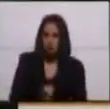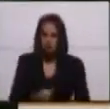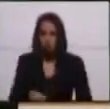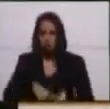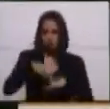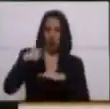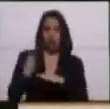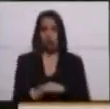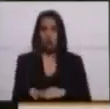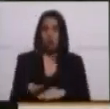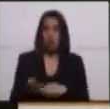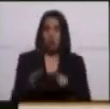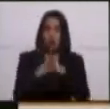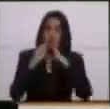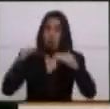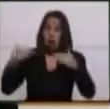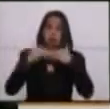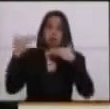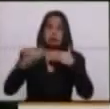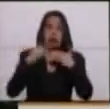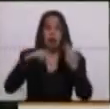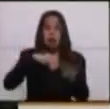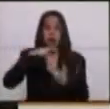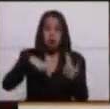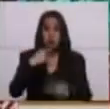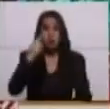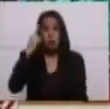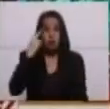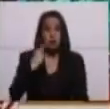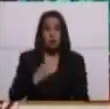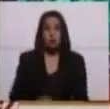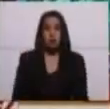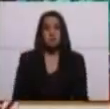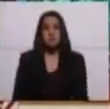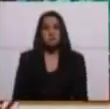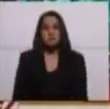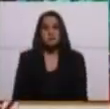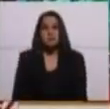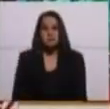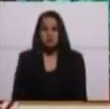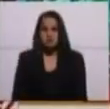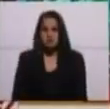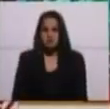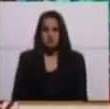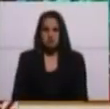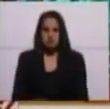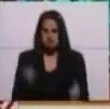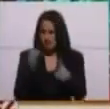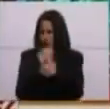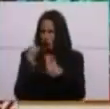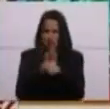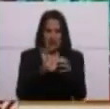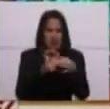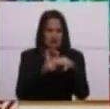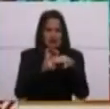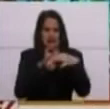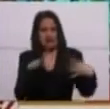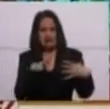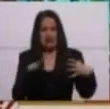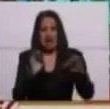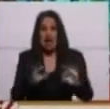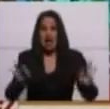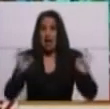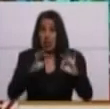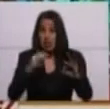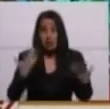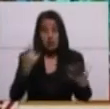todos los que han atacado la revolución bolivariana. Que no encuentren fisuras. Para eso hay que desprenderse de